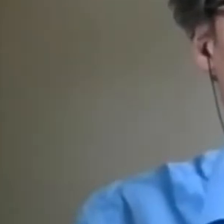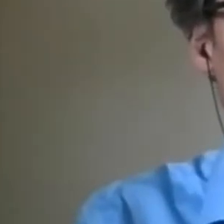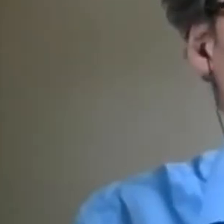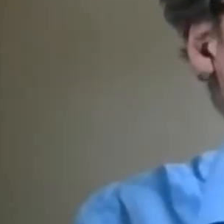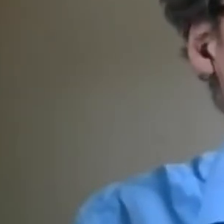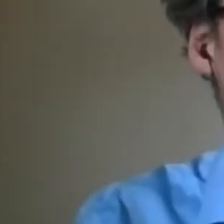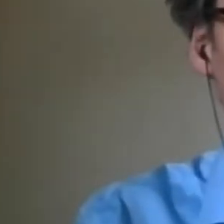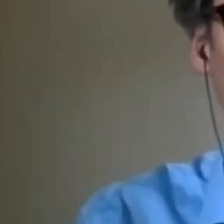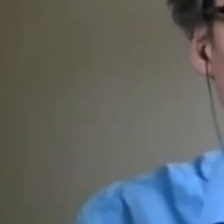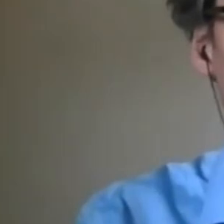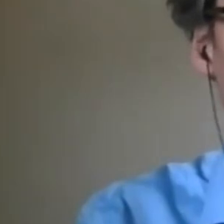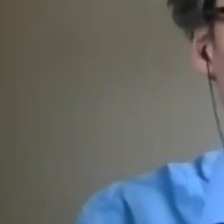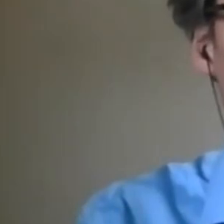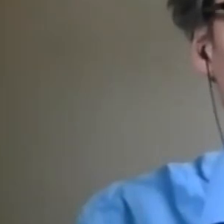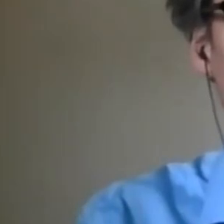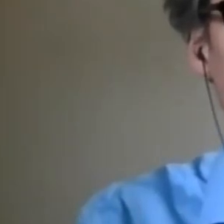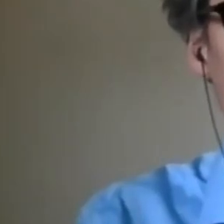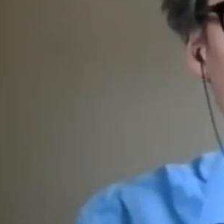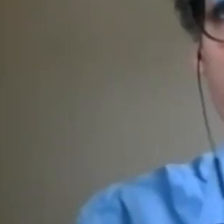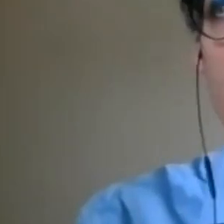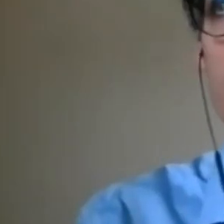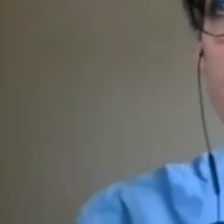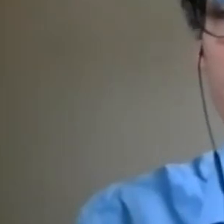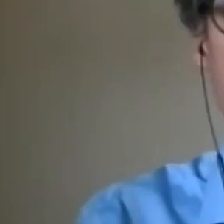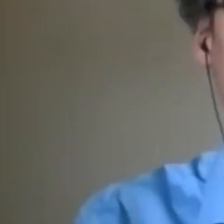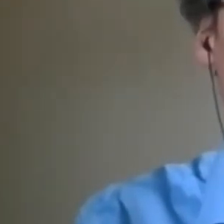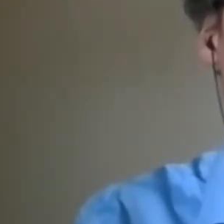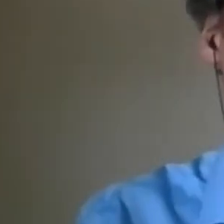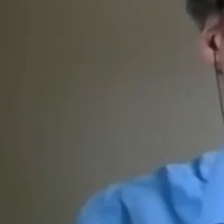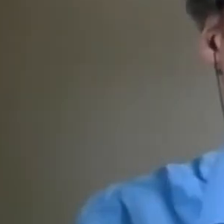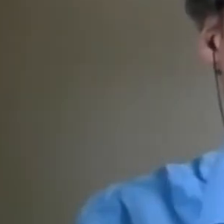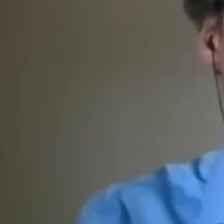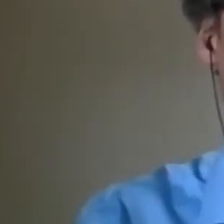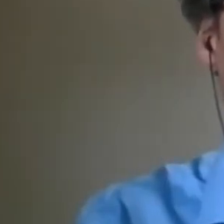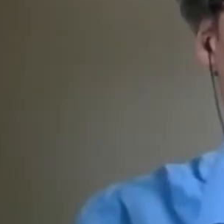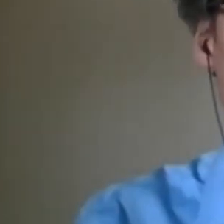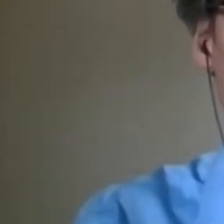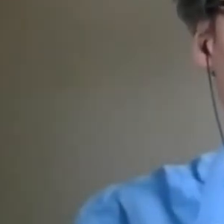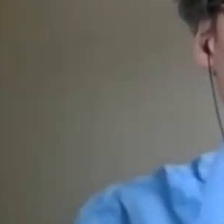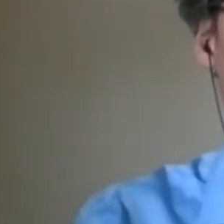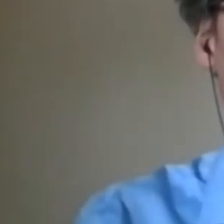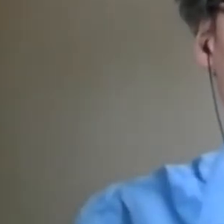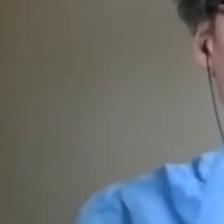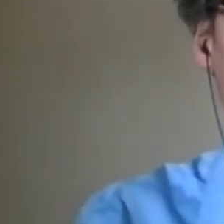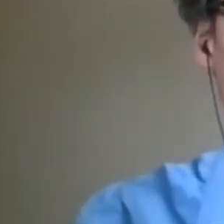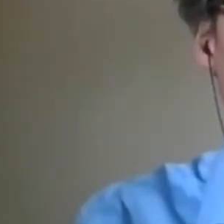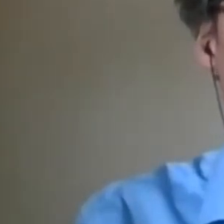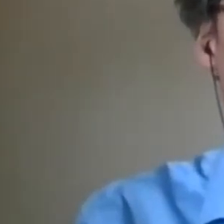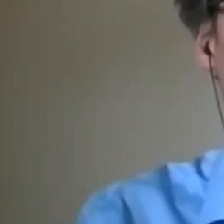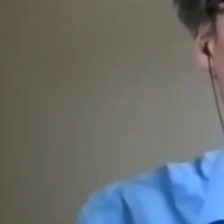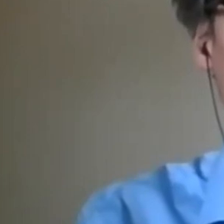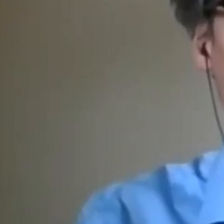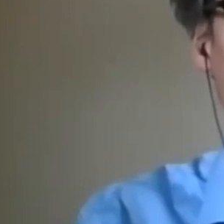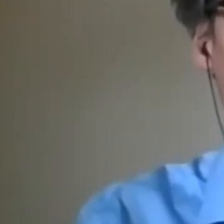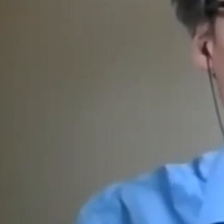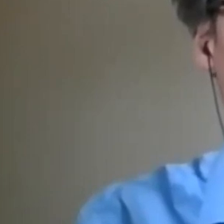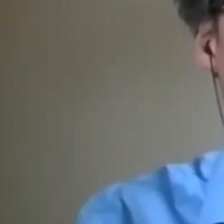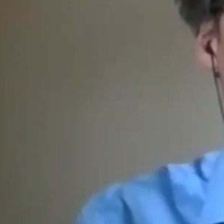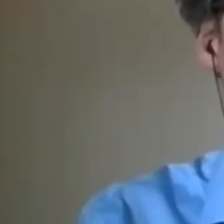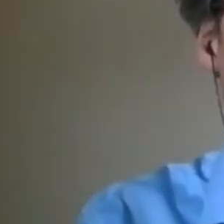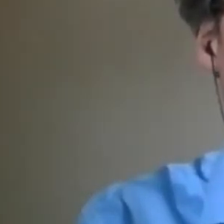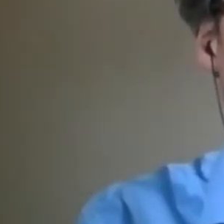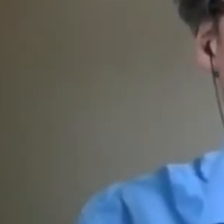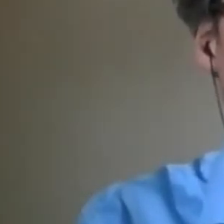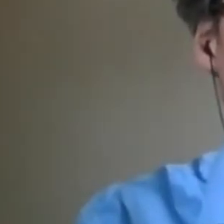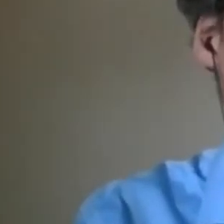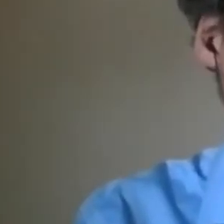ha cambiado mucho en los últimos años. O sea, el año pasado llegaron más que 70.000 personas a solicitar la condición de refugiado